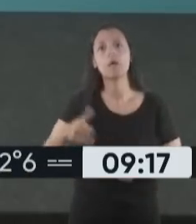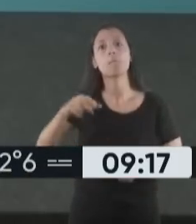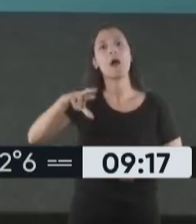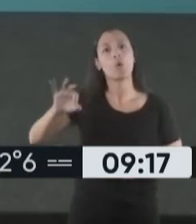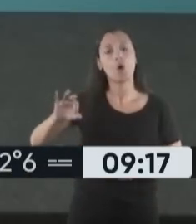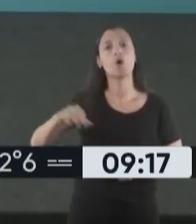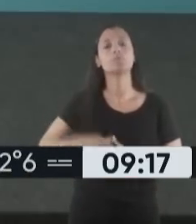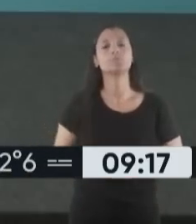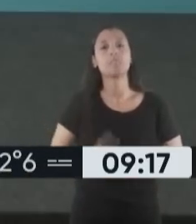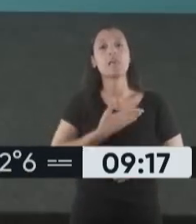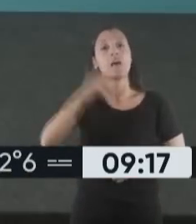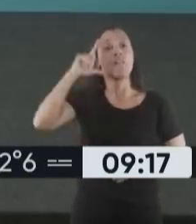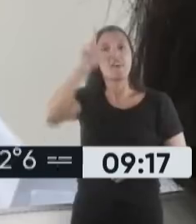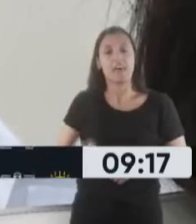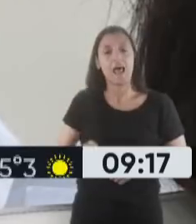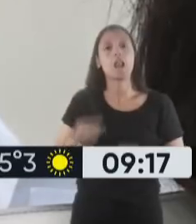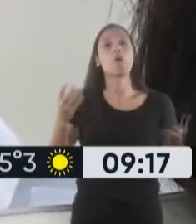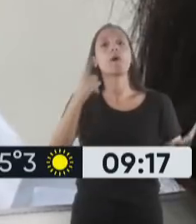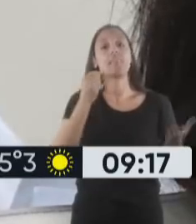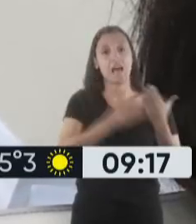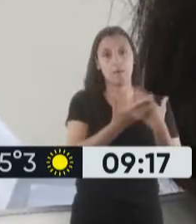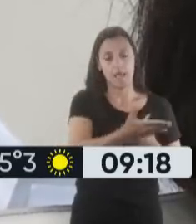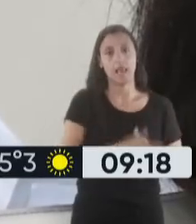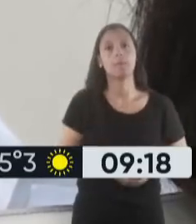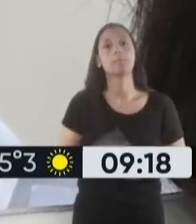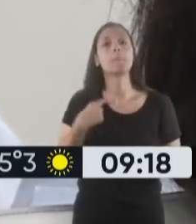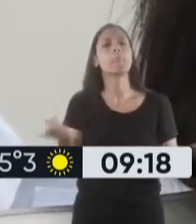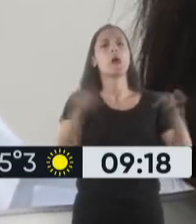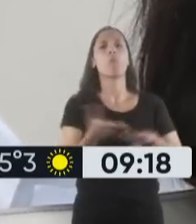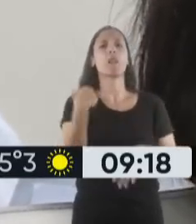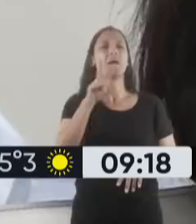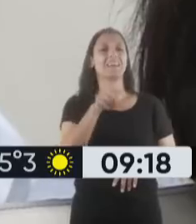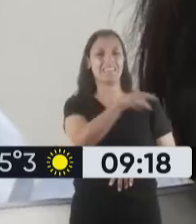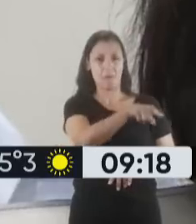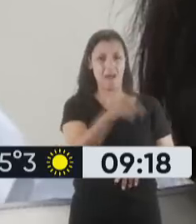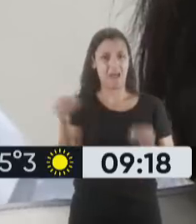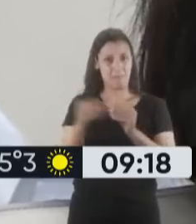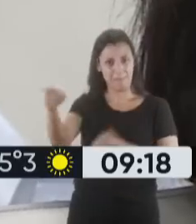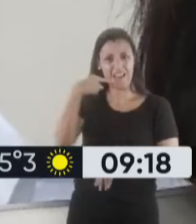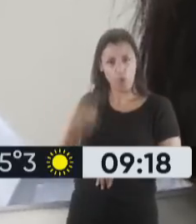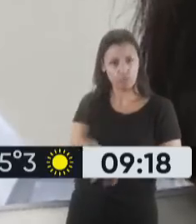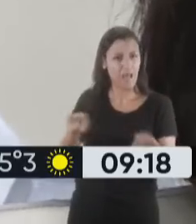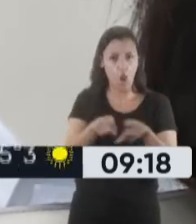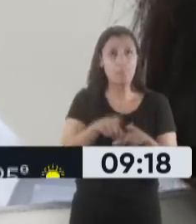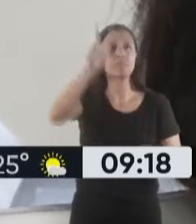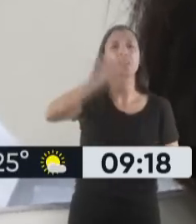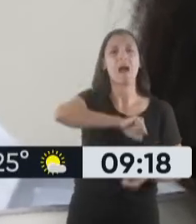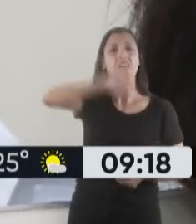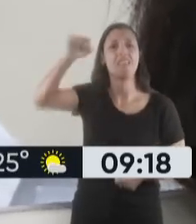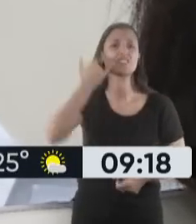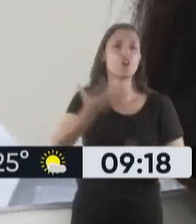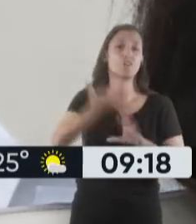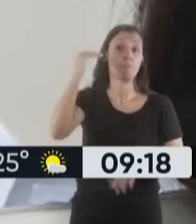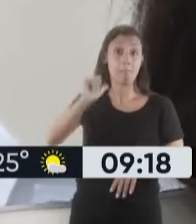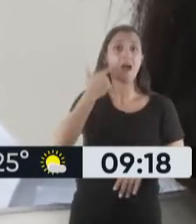Rosales, de Multivisión Federal. ¿Qué tal, portavoz? Buen día, ¿cómo le va? Bueno, retomando un poco la pregunta de nuestro compañero, el tema de la inflación. Se dio a conocer el